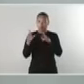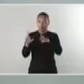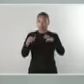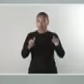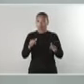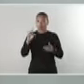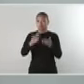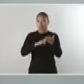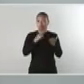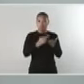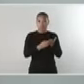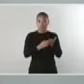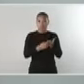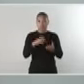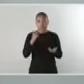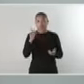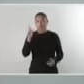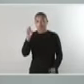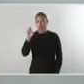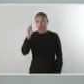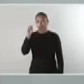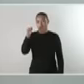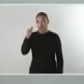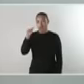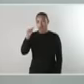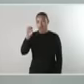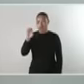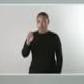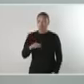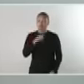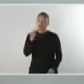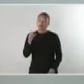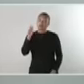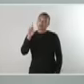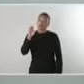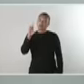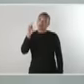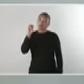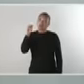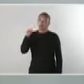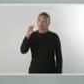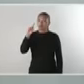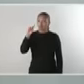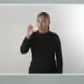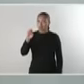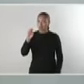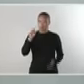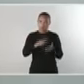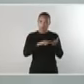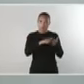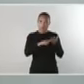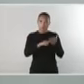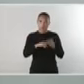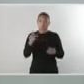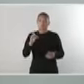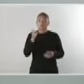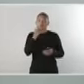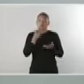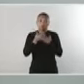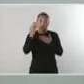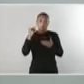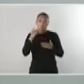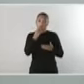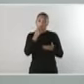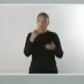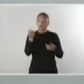delincuente ahora es delincuente electoral en el debate pasado cuando yo lo denuncié de que estaba comprando votos con la tarjeta del señor